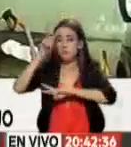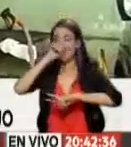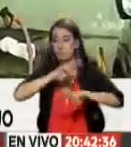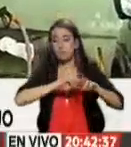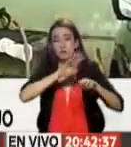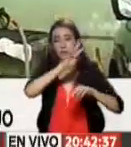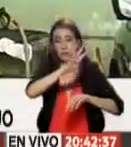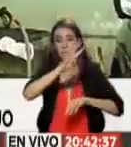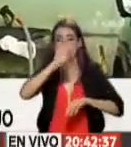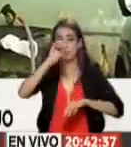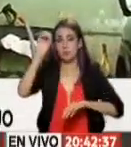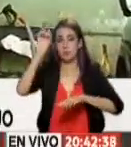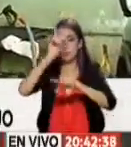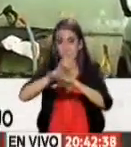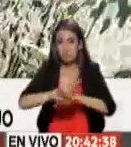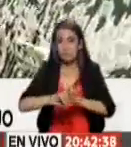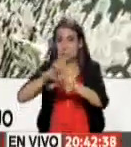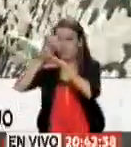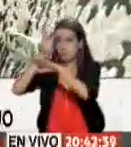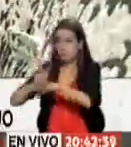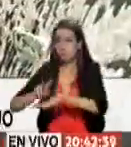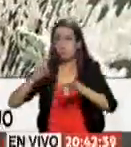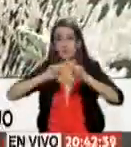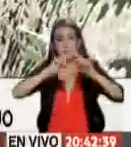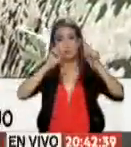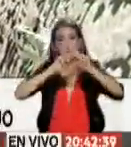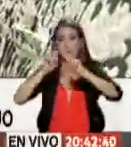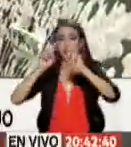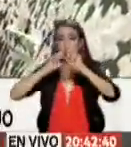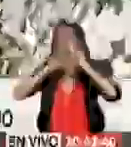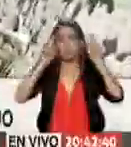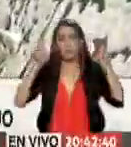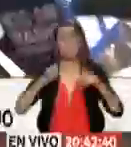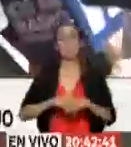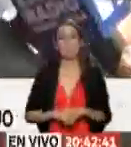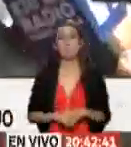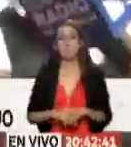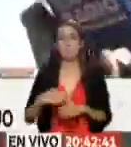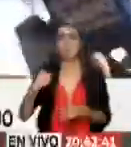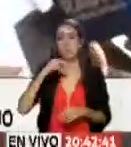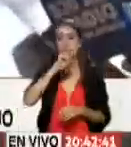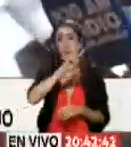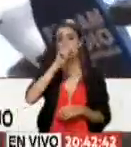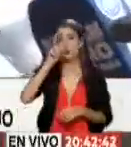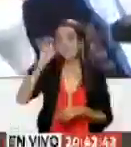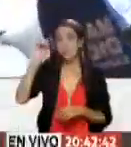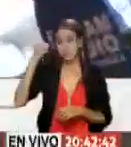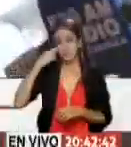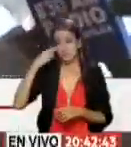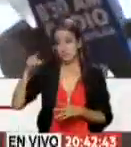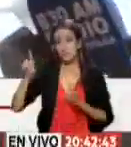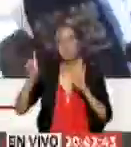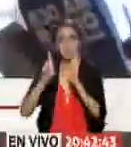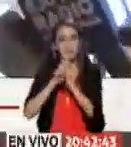400 inspecciones a diferentes empresas. Hemos tenido un tema de 220 hallazgos